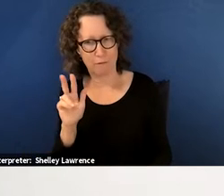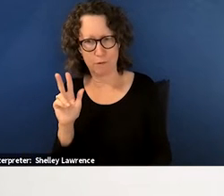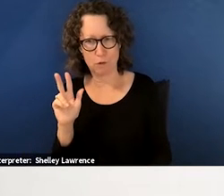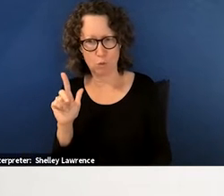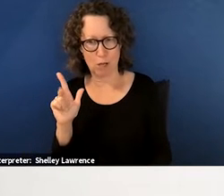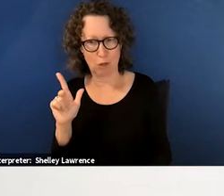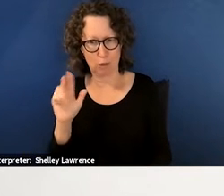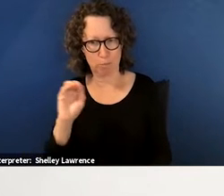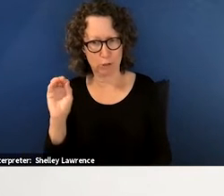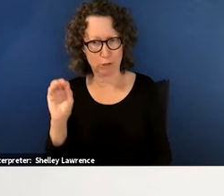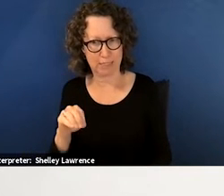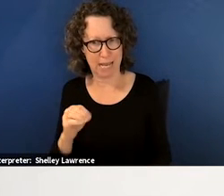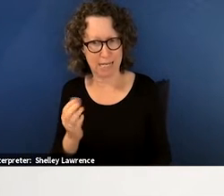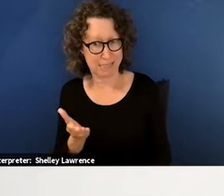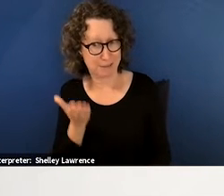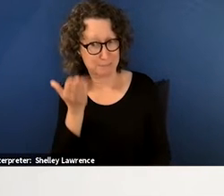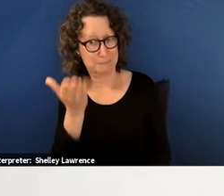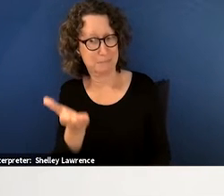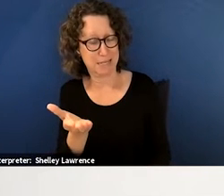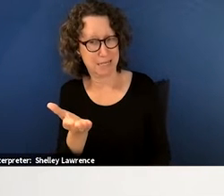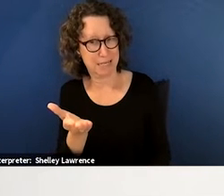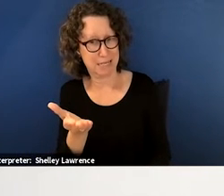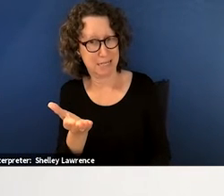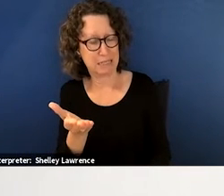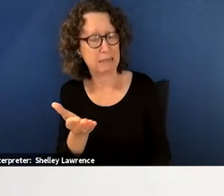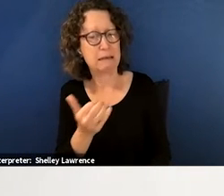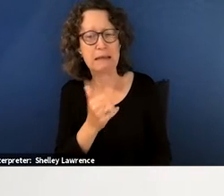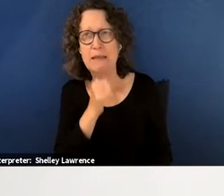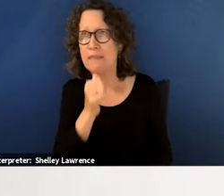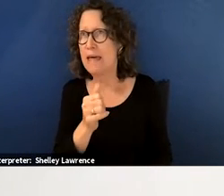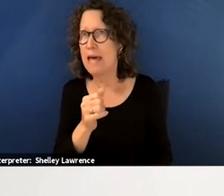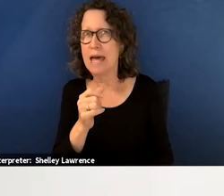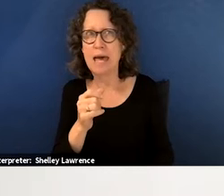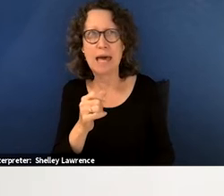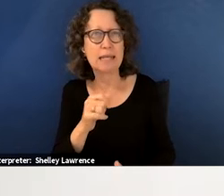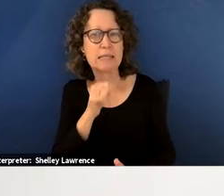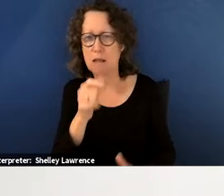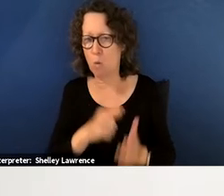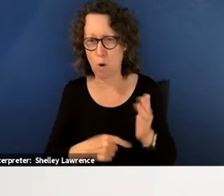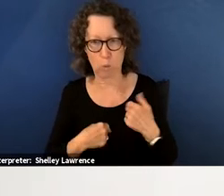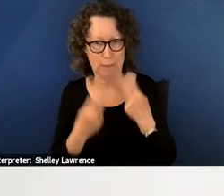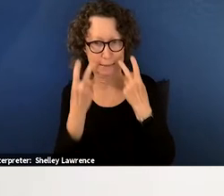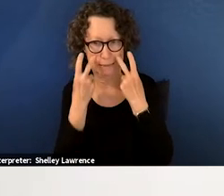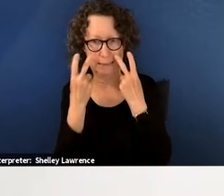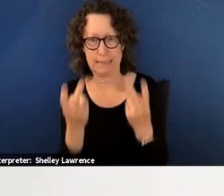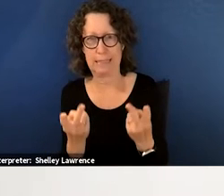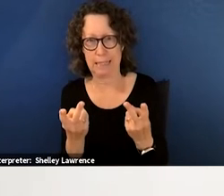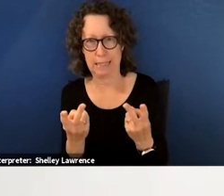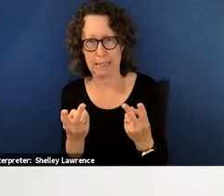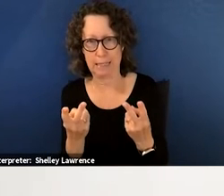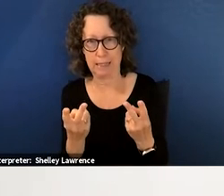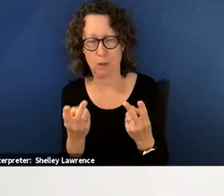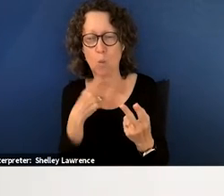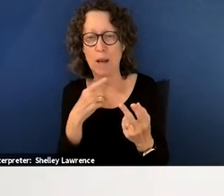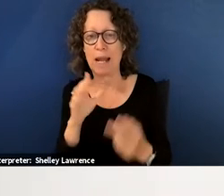solamente tenemos el 23% que se nos ha presentado, eso no es algo indicativo de lo que estamos viendo